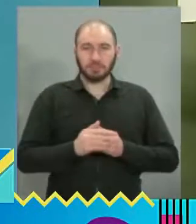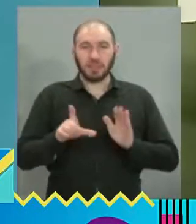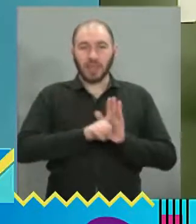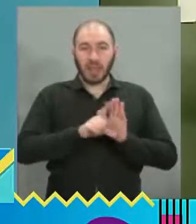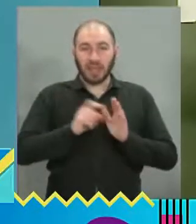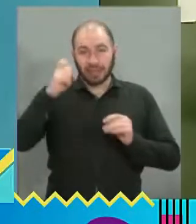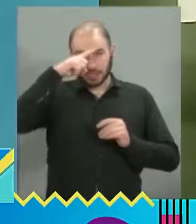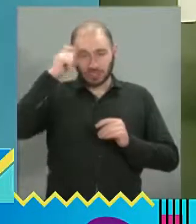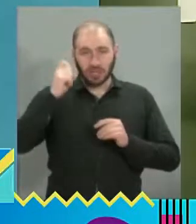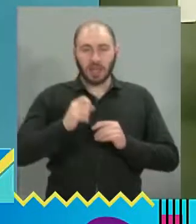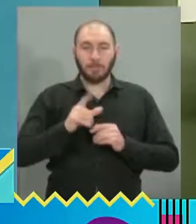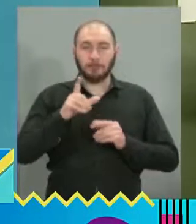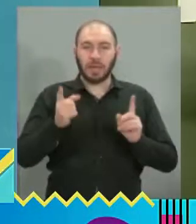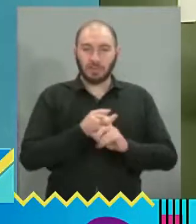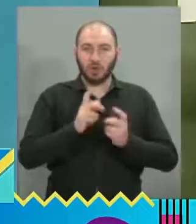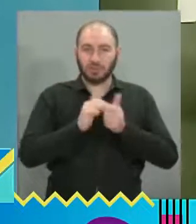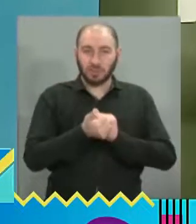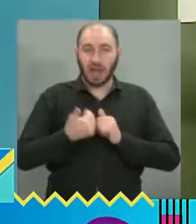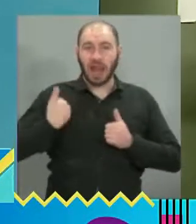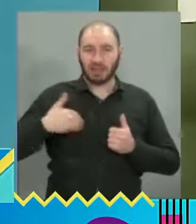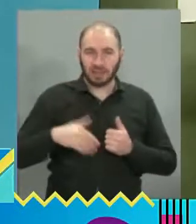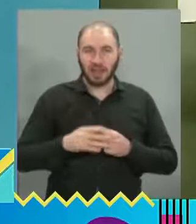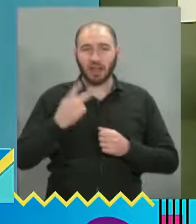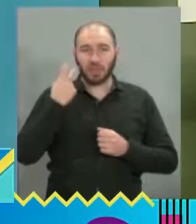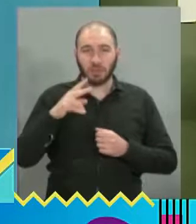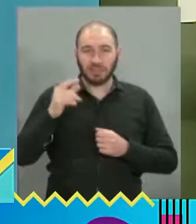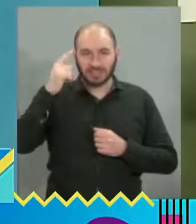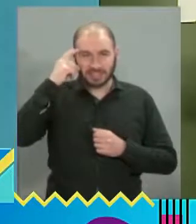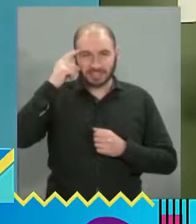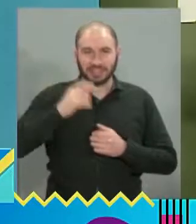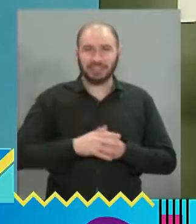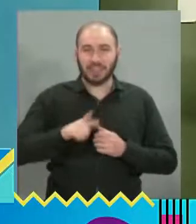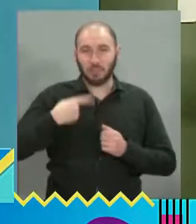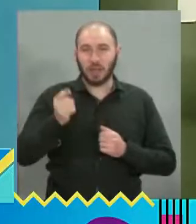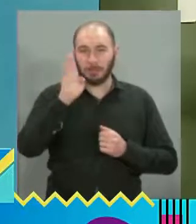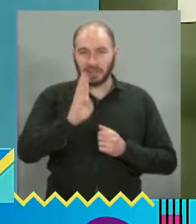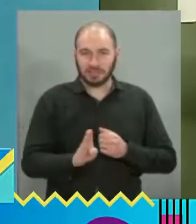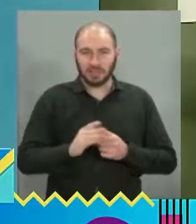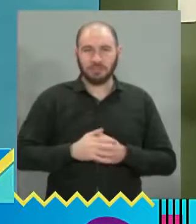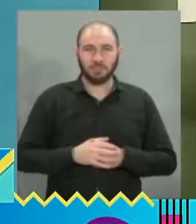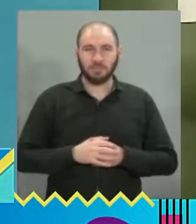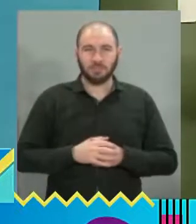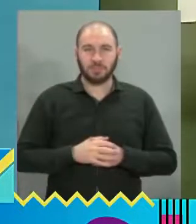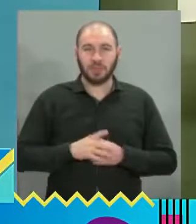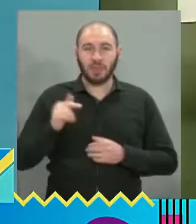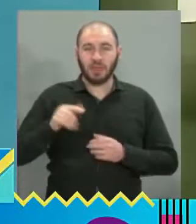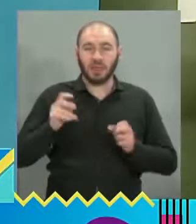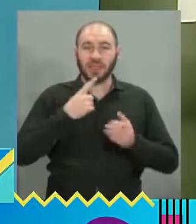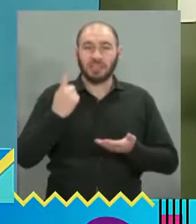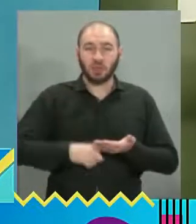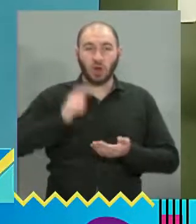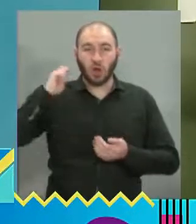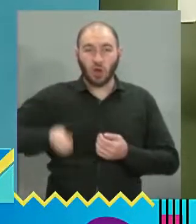legalizaron a nivel nacional el matrimonio igualitario. Argentina en el 2010, después siguió Brasil, ¿sí?, que tuvo que ver con un fallo